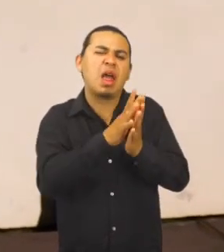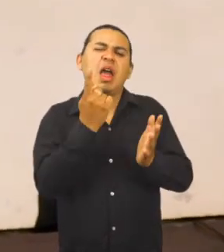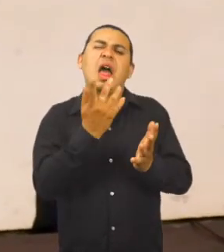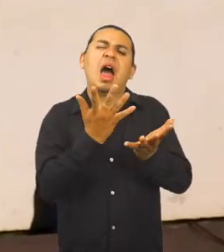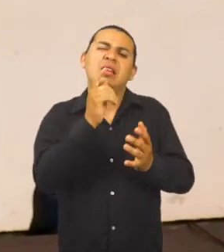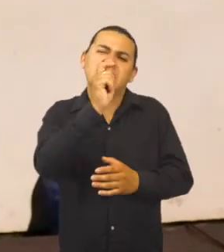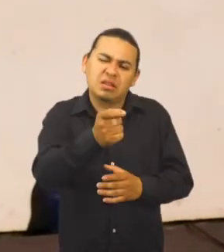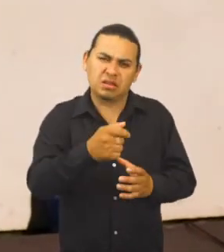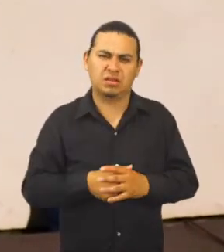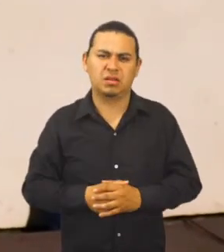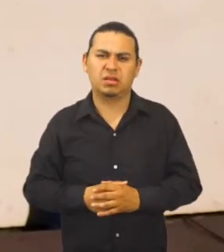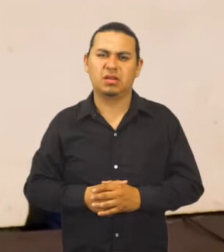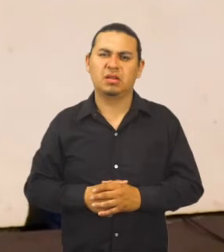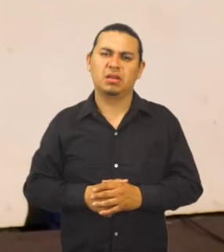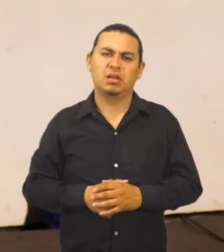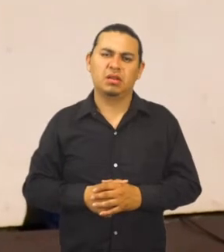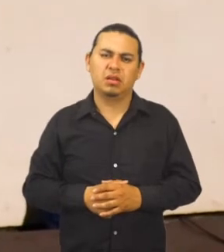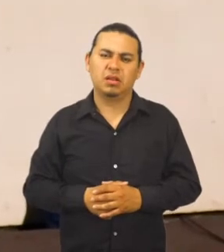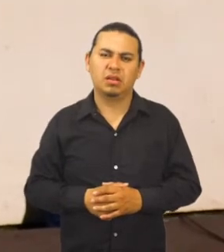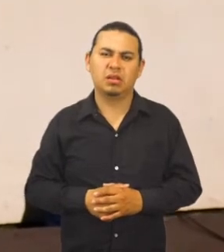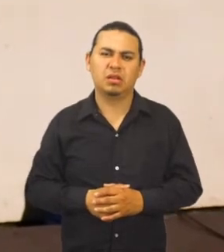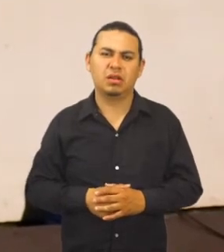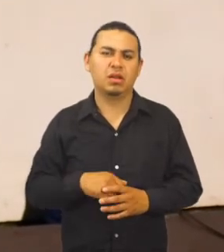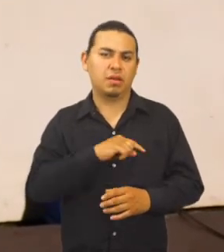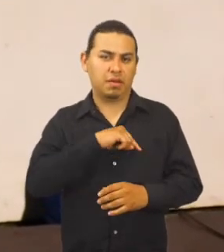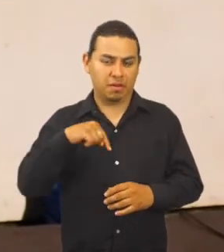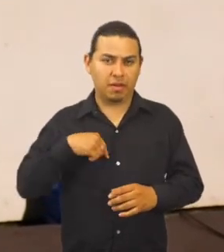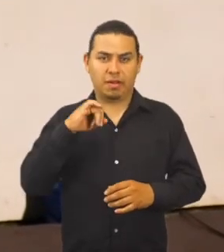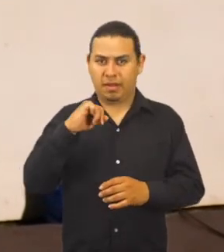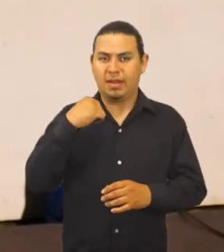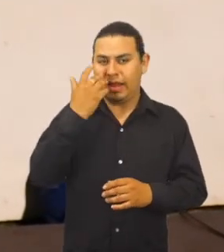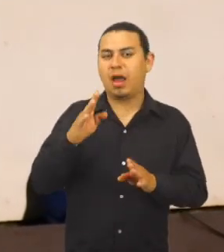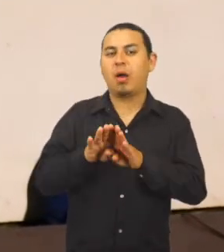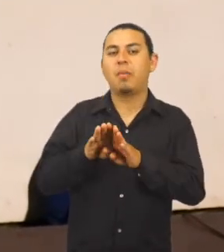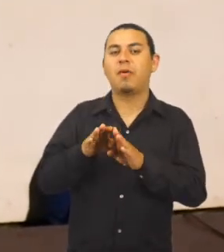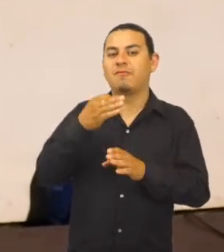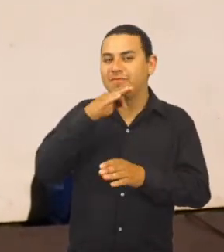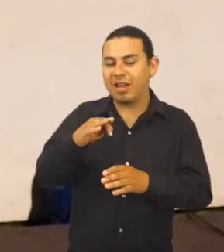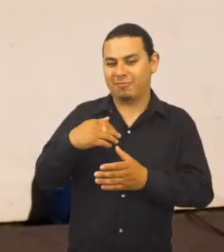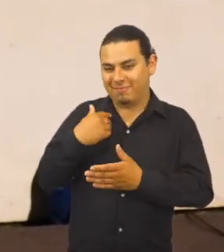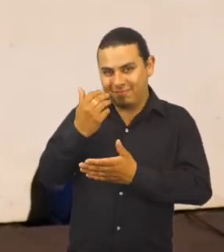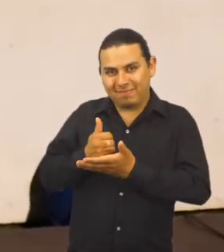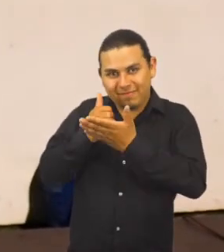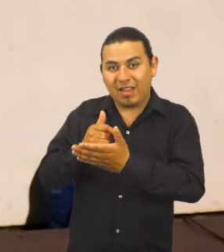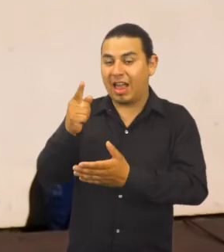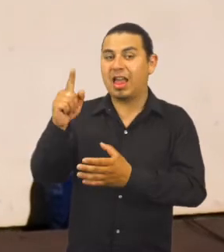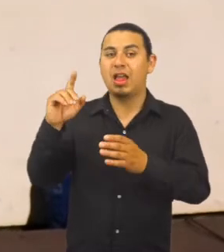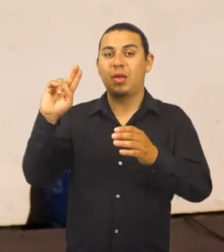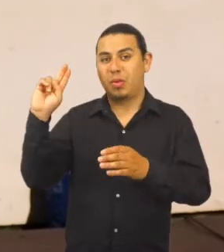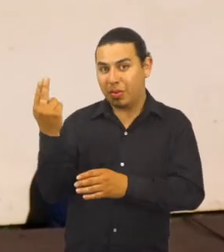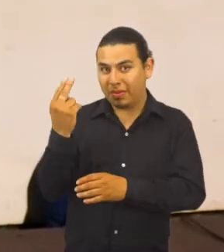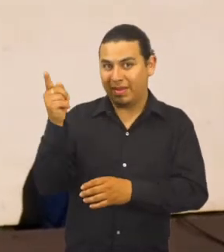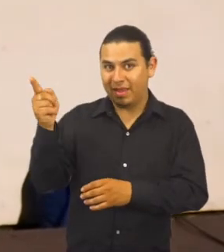¿Alguno de las participaciones que hayan tenido y que nos guste comentar? Sí, claro, estamos, como bien lo mencionas, estamos cumpliendo 53 años de vida artística